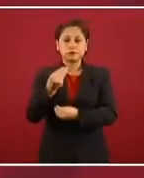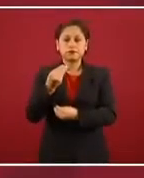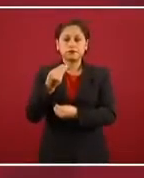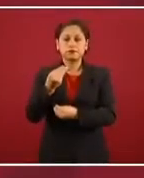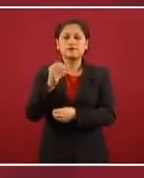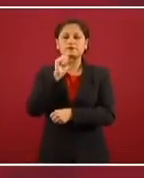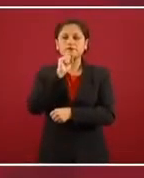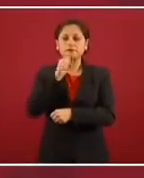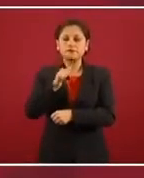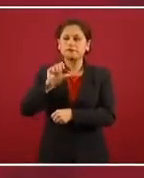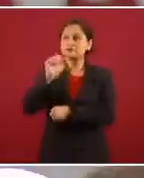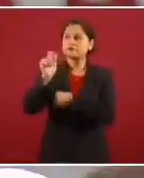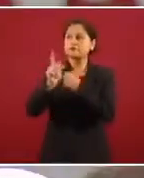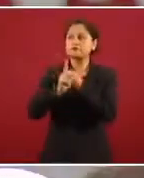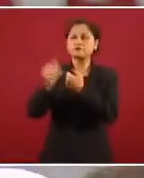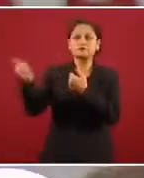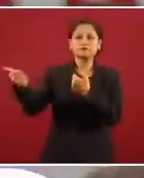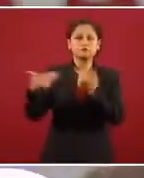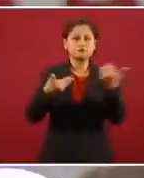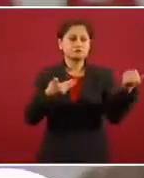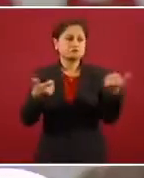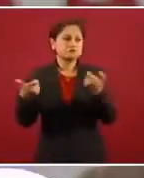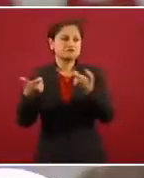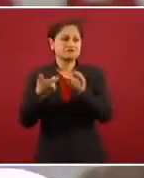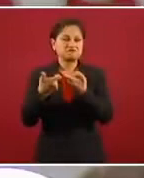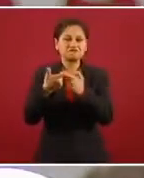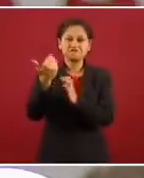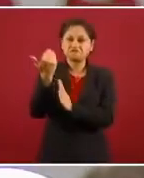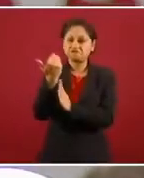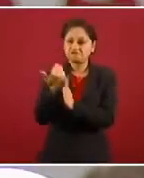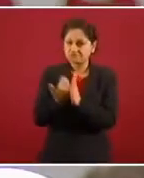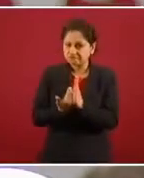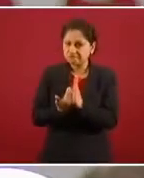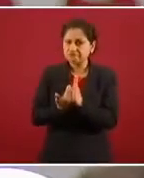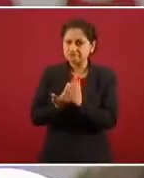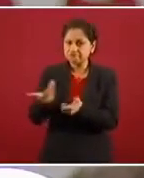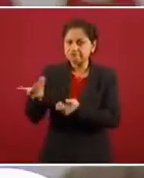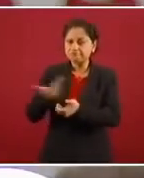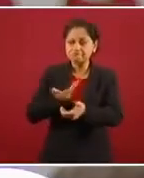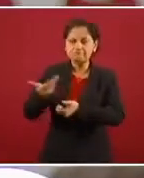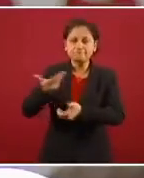de inversiones y del comercio,